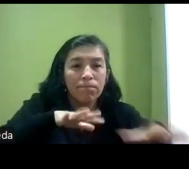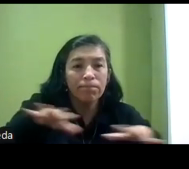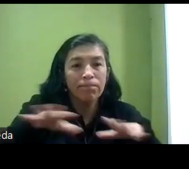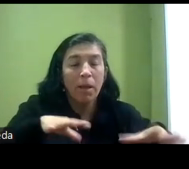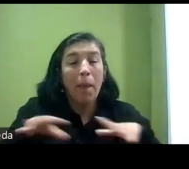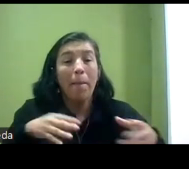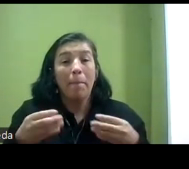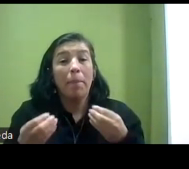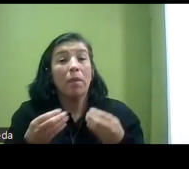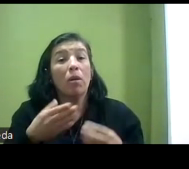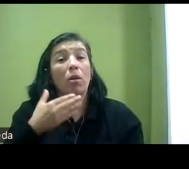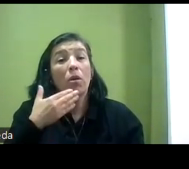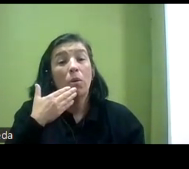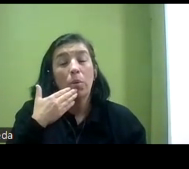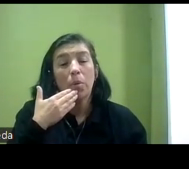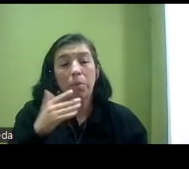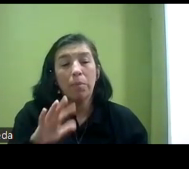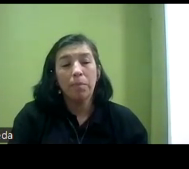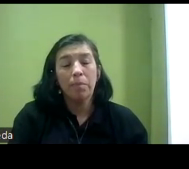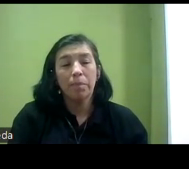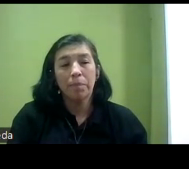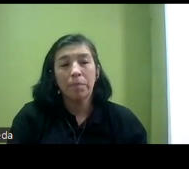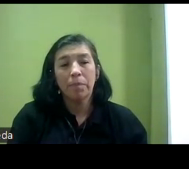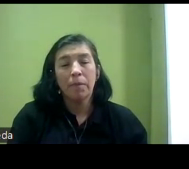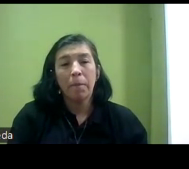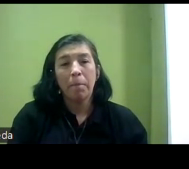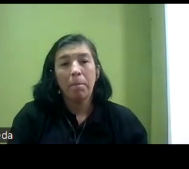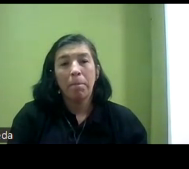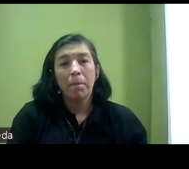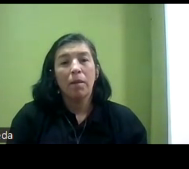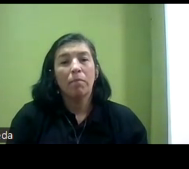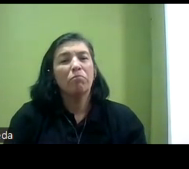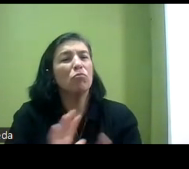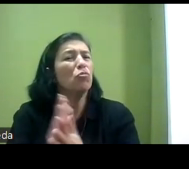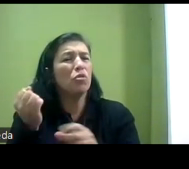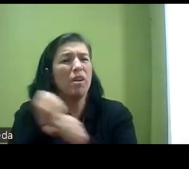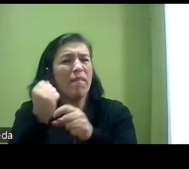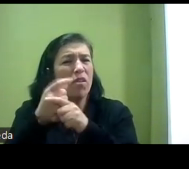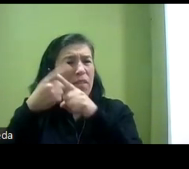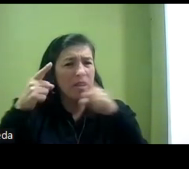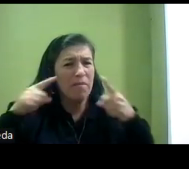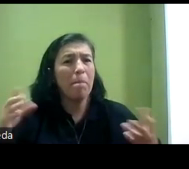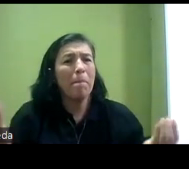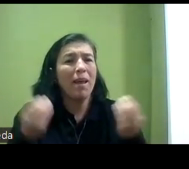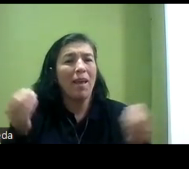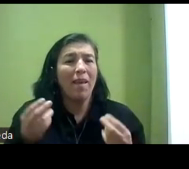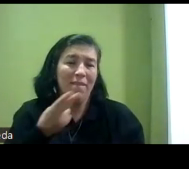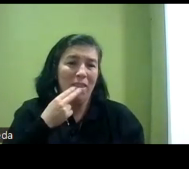en el curso de todo tipo de labores de subsistencia.